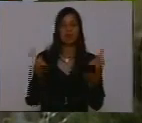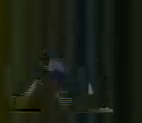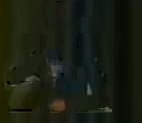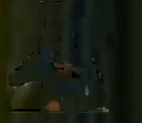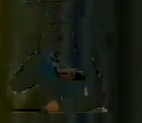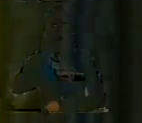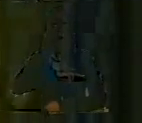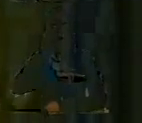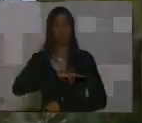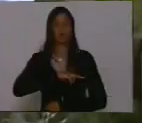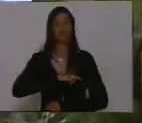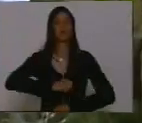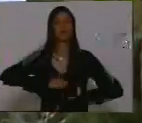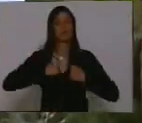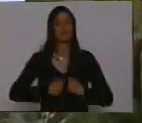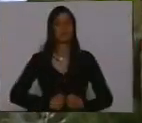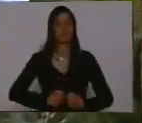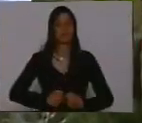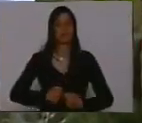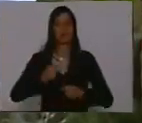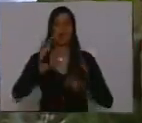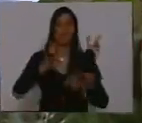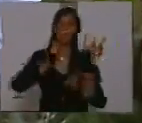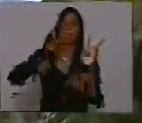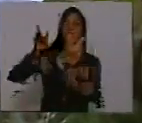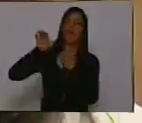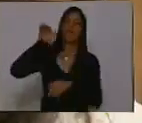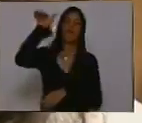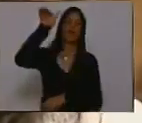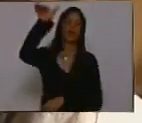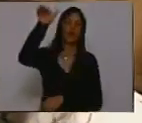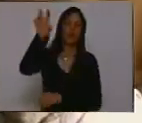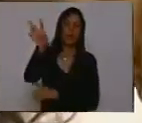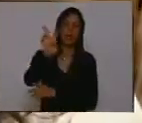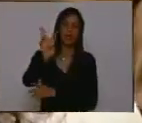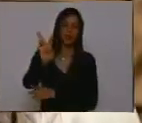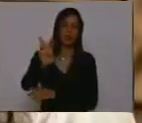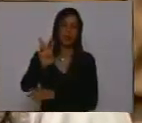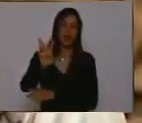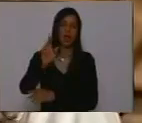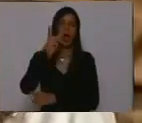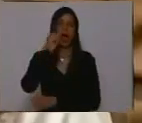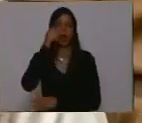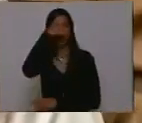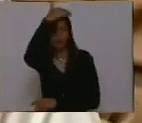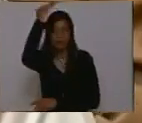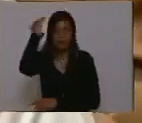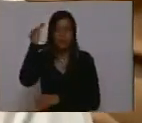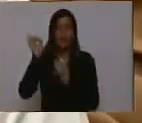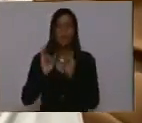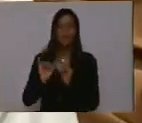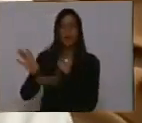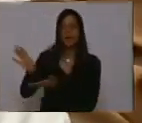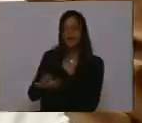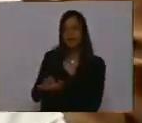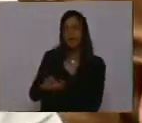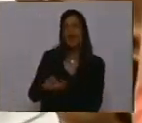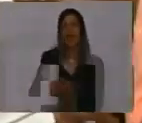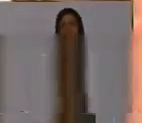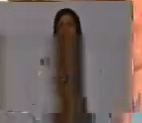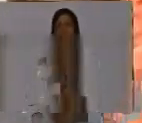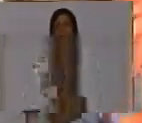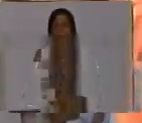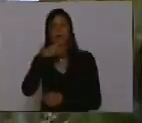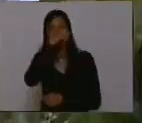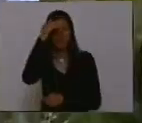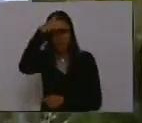nosotros estamos mirando al futuro. Como ha dicho nuestro hermano Héctor Rodríguez, quienes estamos seguros, va a ser el próximo gobernador